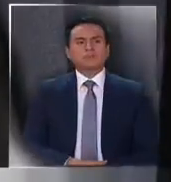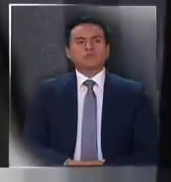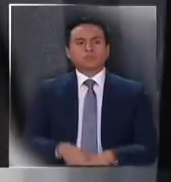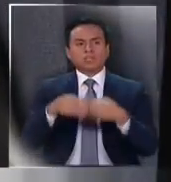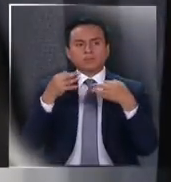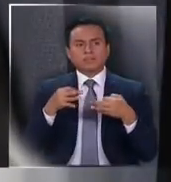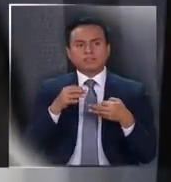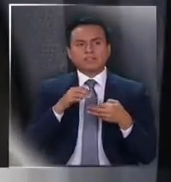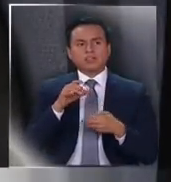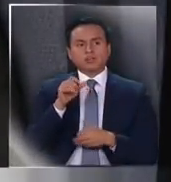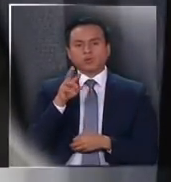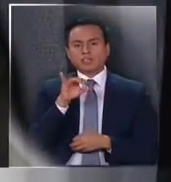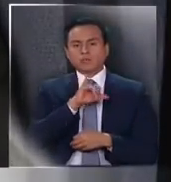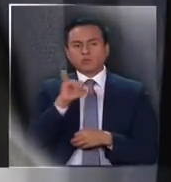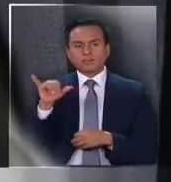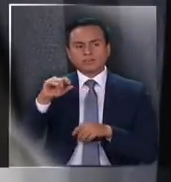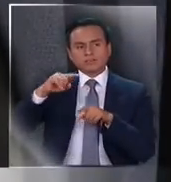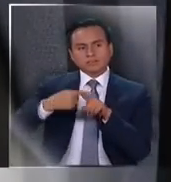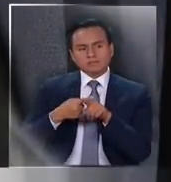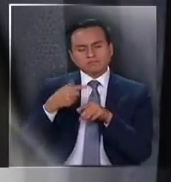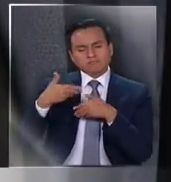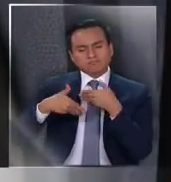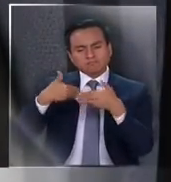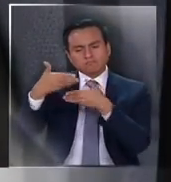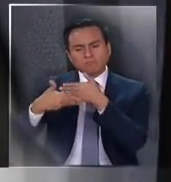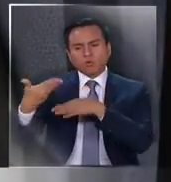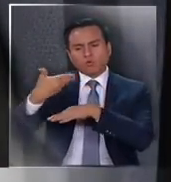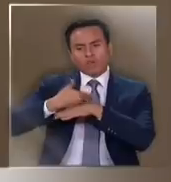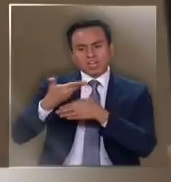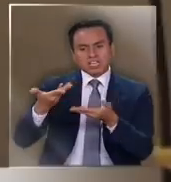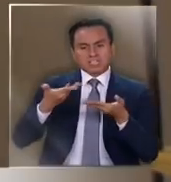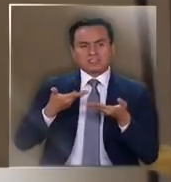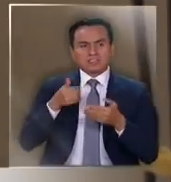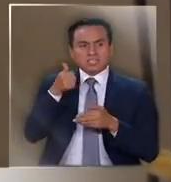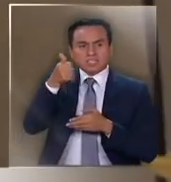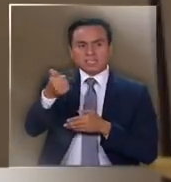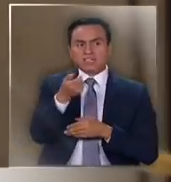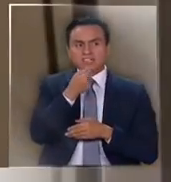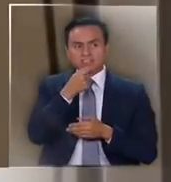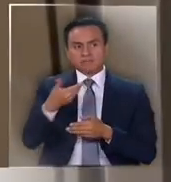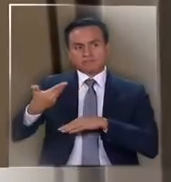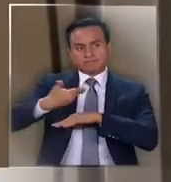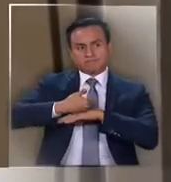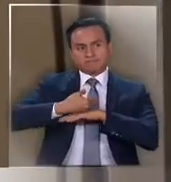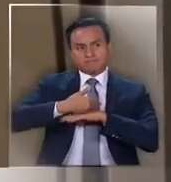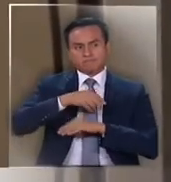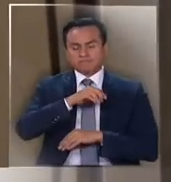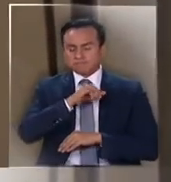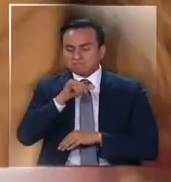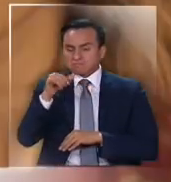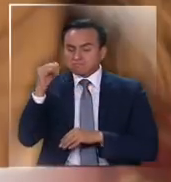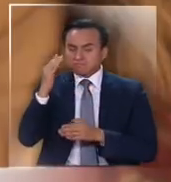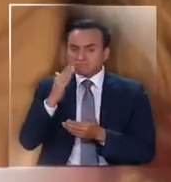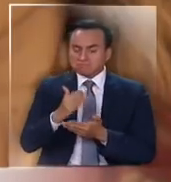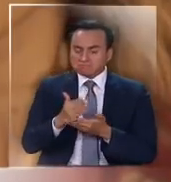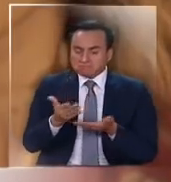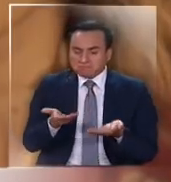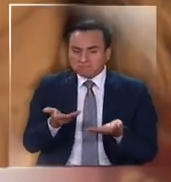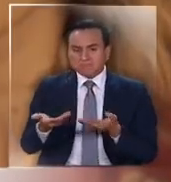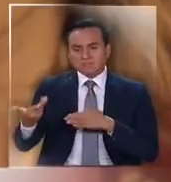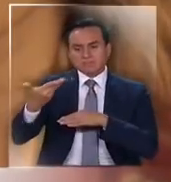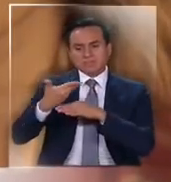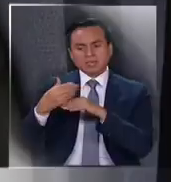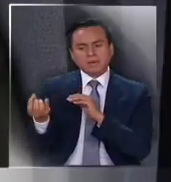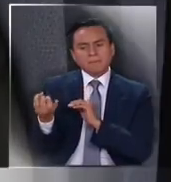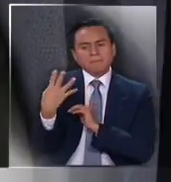Justamente después de Gloria empecé a recibir muchas ofertas para poder dirigir en inglés. Hasta que recibí